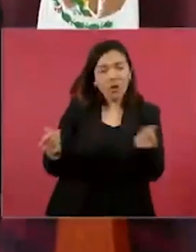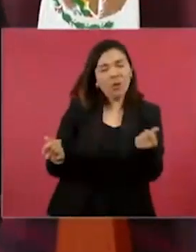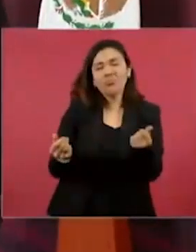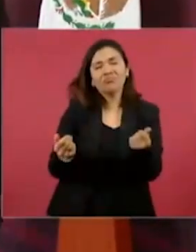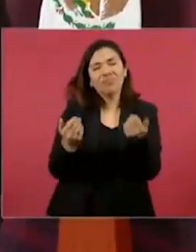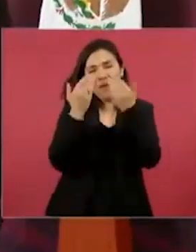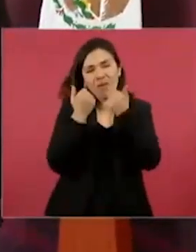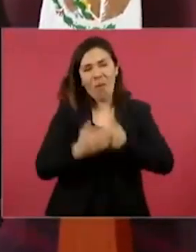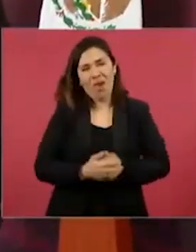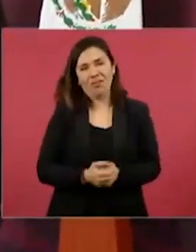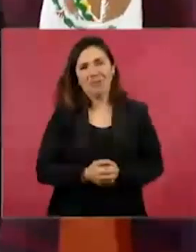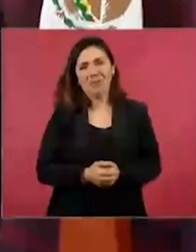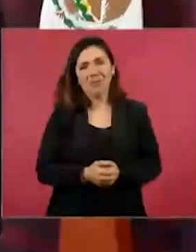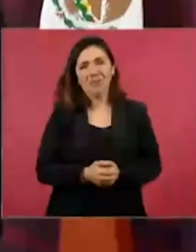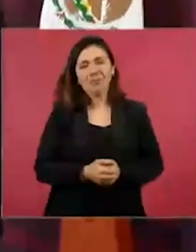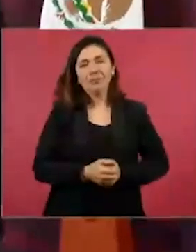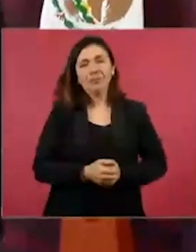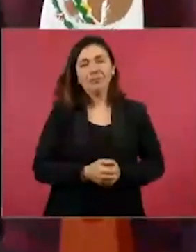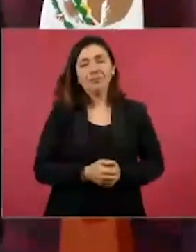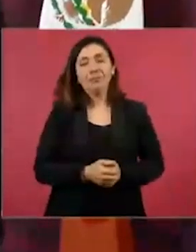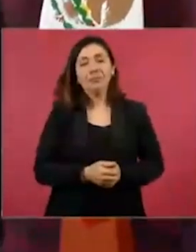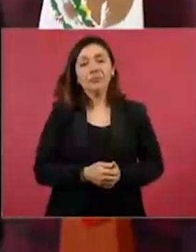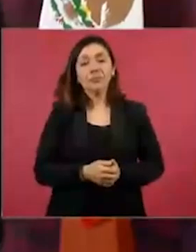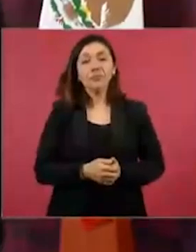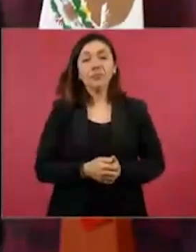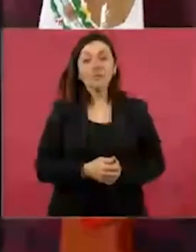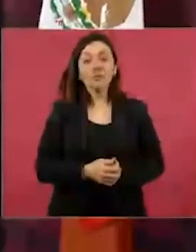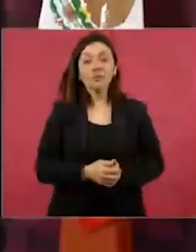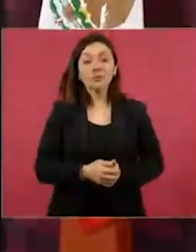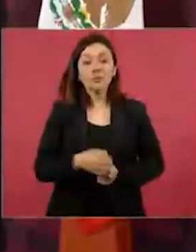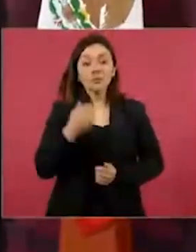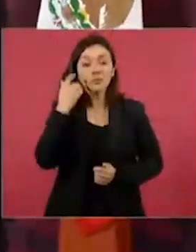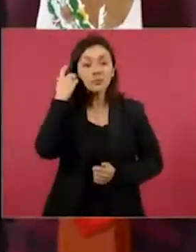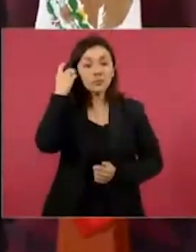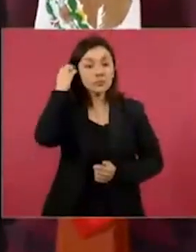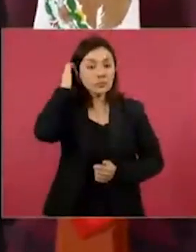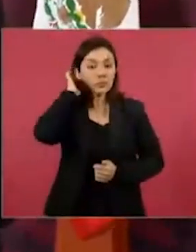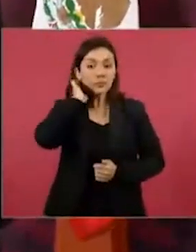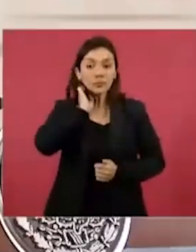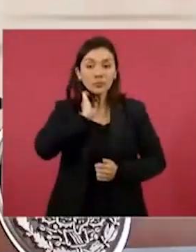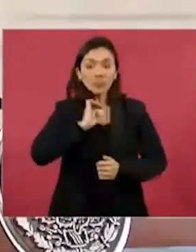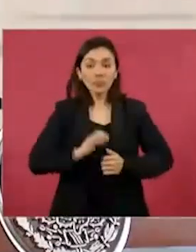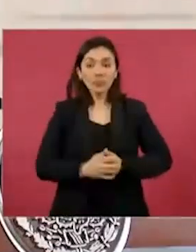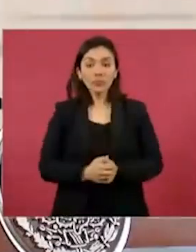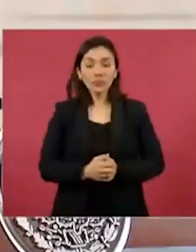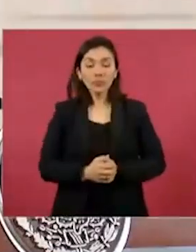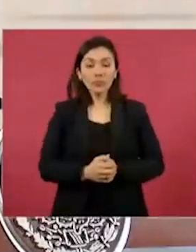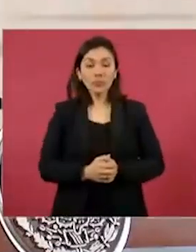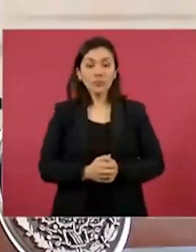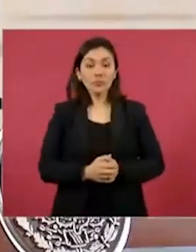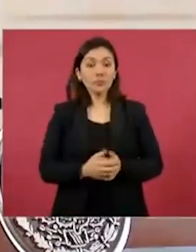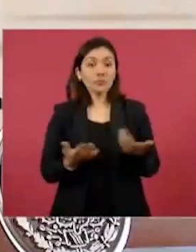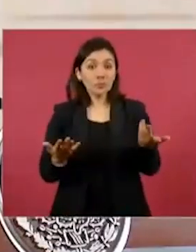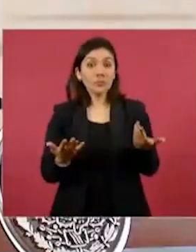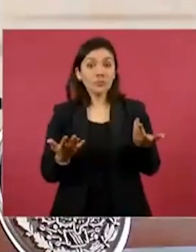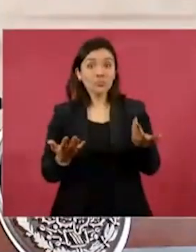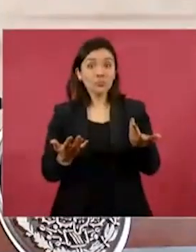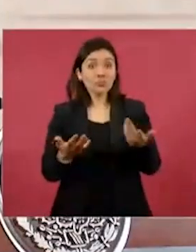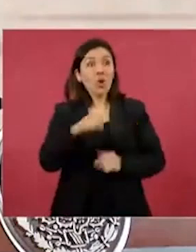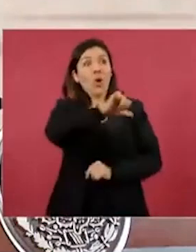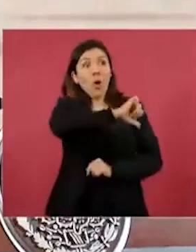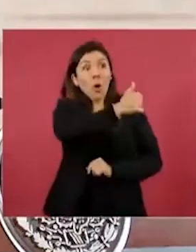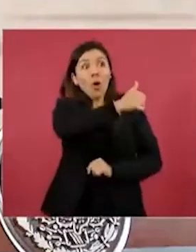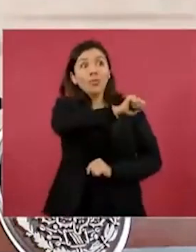mil millones de pesos. Es por ello que justo ahora, terminando la conferencia, el presidente se traslada ya para supervisar estos